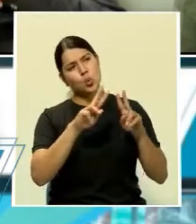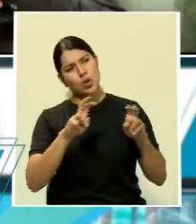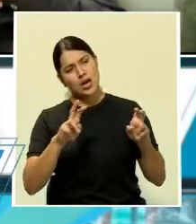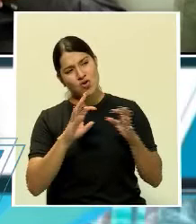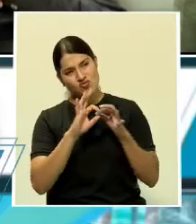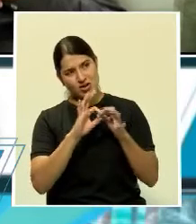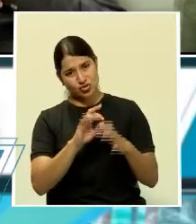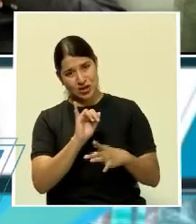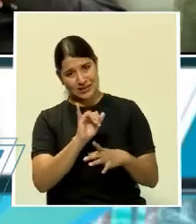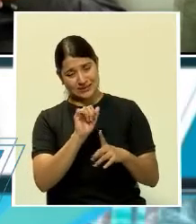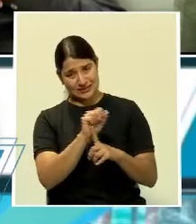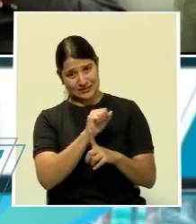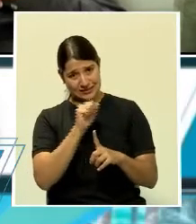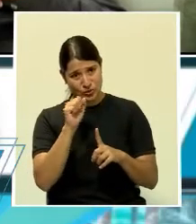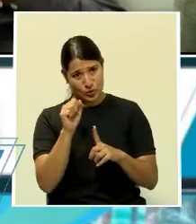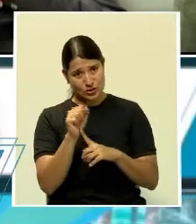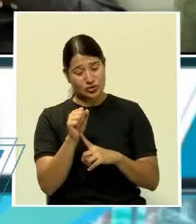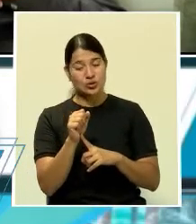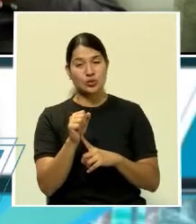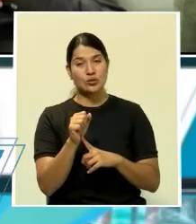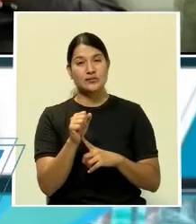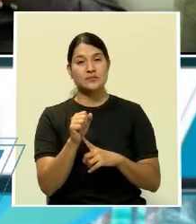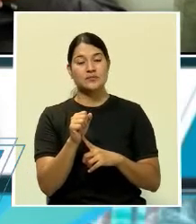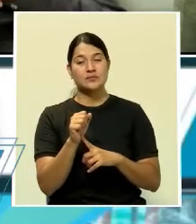este rebrote o por lo menos